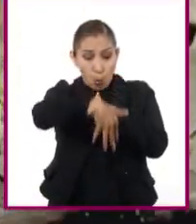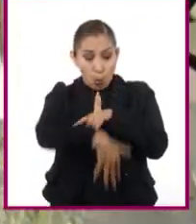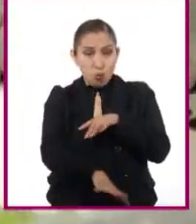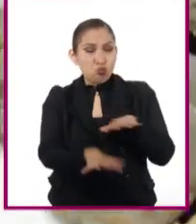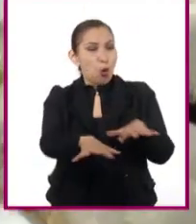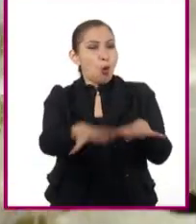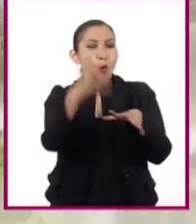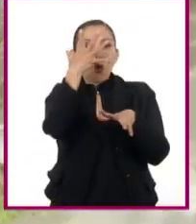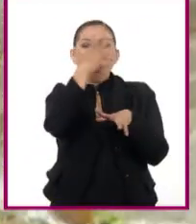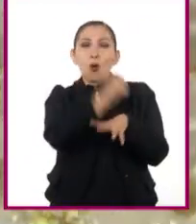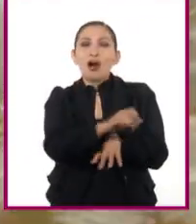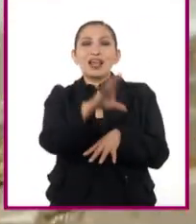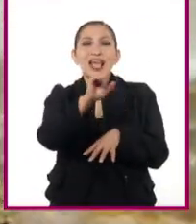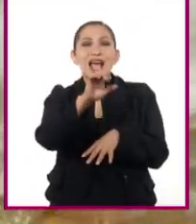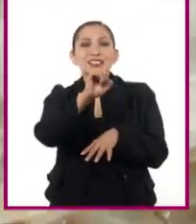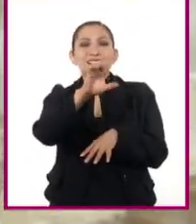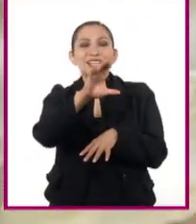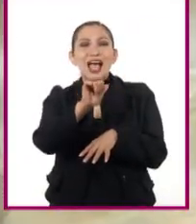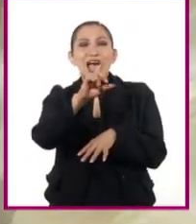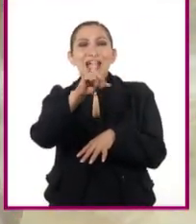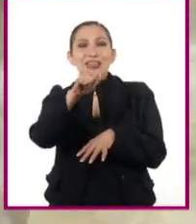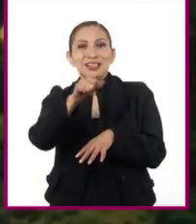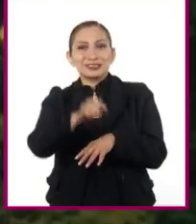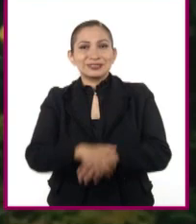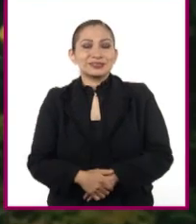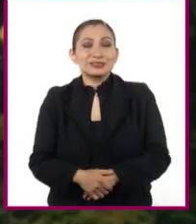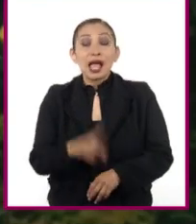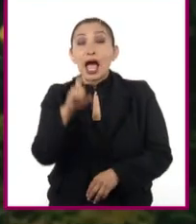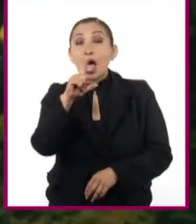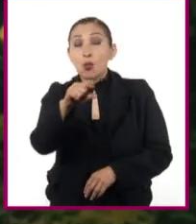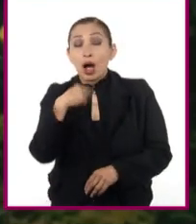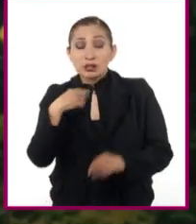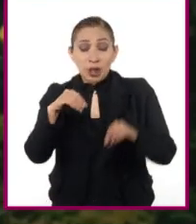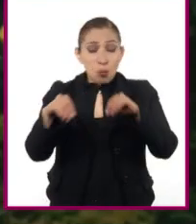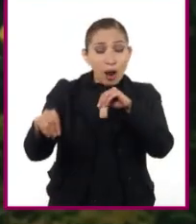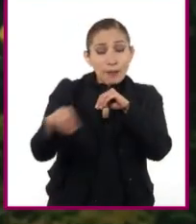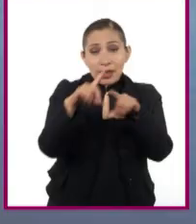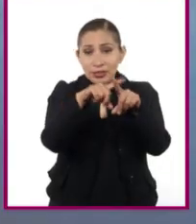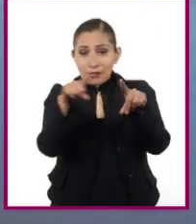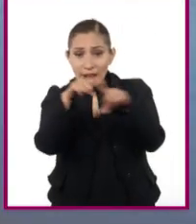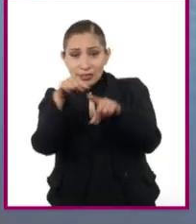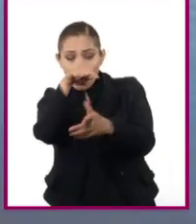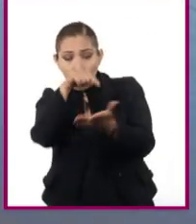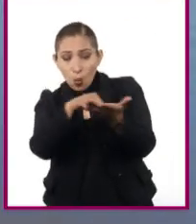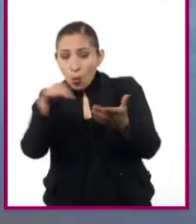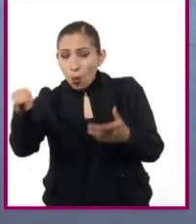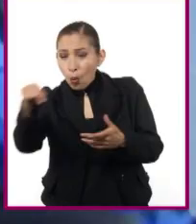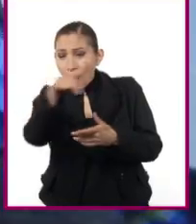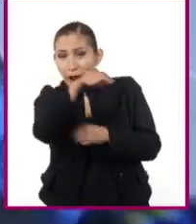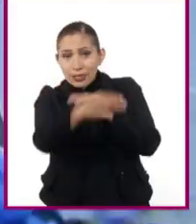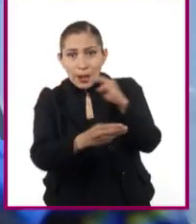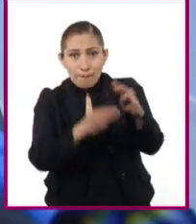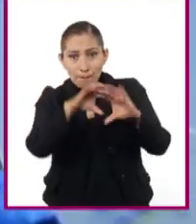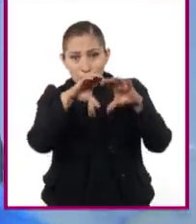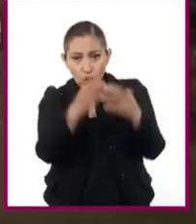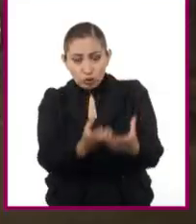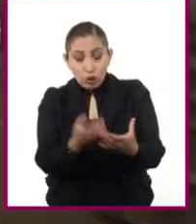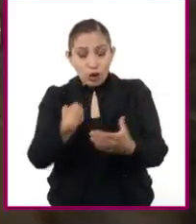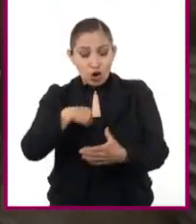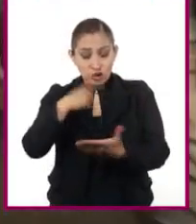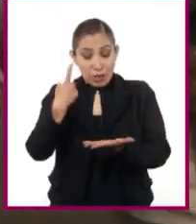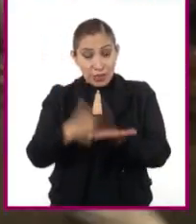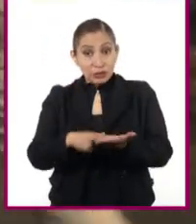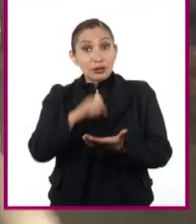con espectacularidad en las cascadas. El agua fluye a través de los distintos organismos de nuestro planeta, en